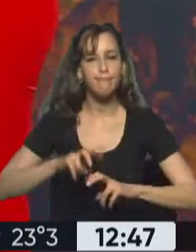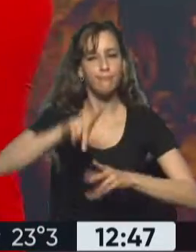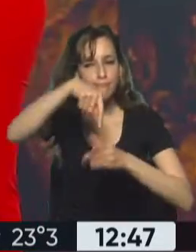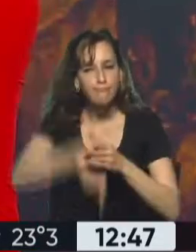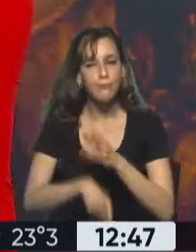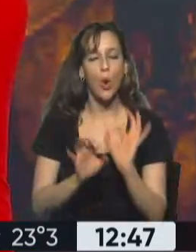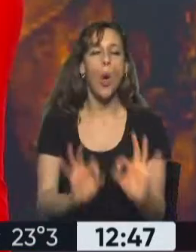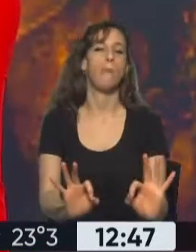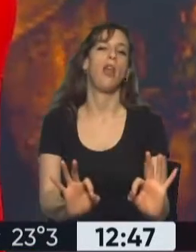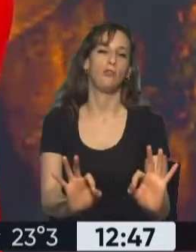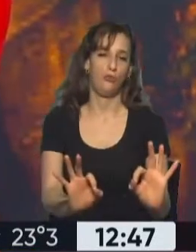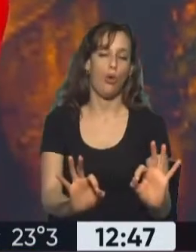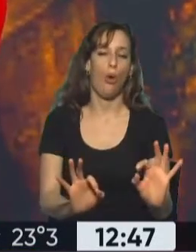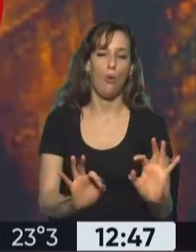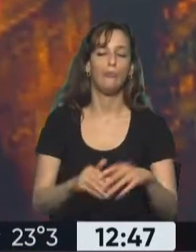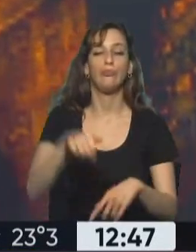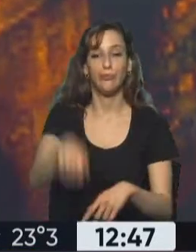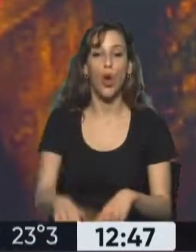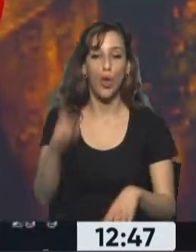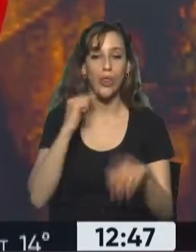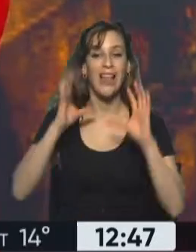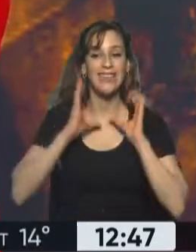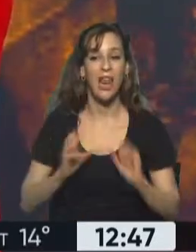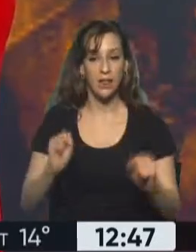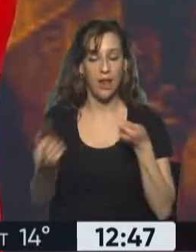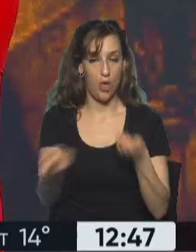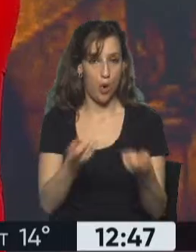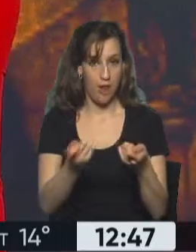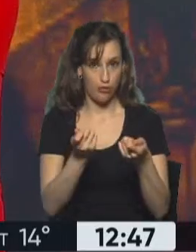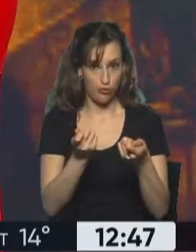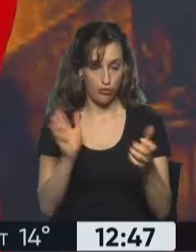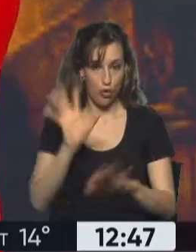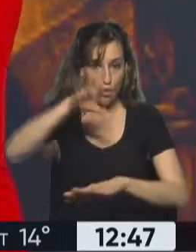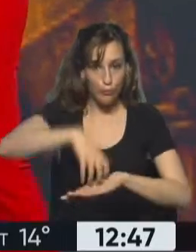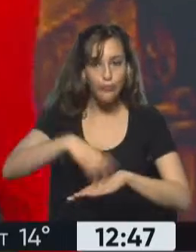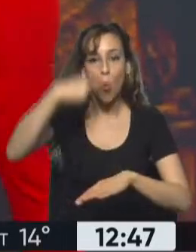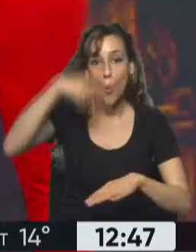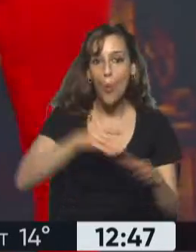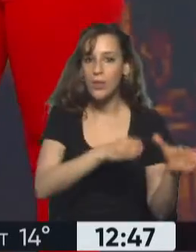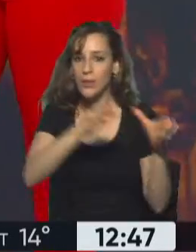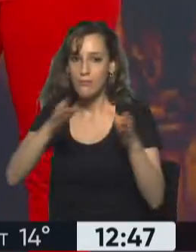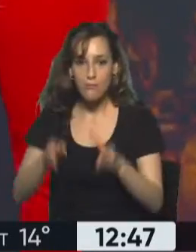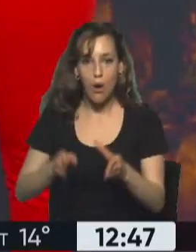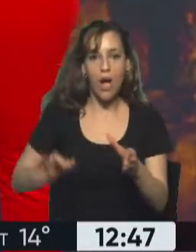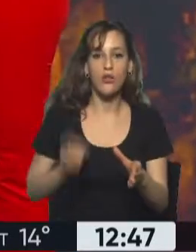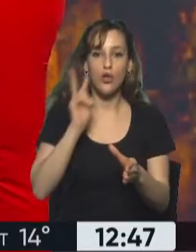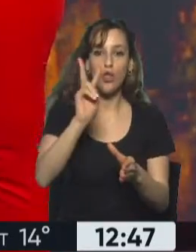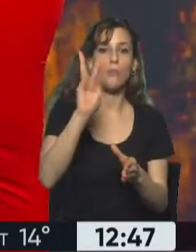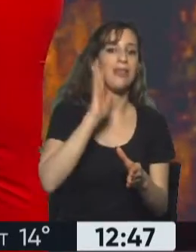desde la Secretaría de Comercio se plantea mirar. Y vamos a la última etapa, este es el gobierno de Macri, del 2016 al 2019.